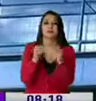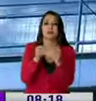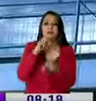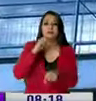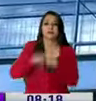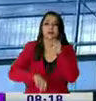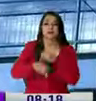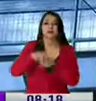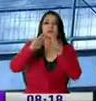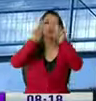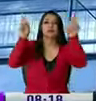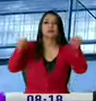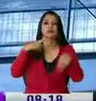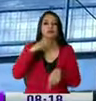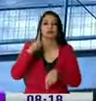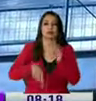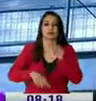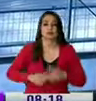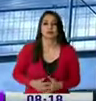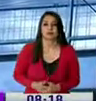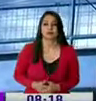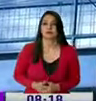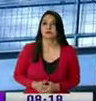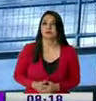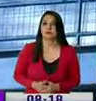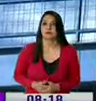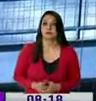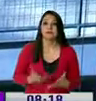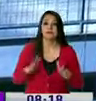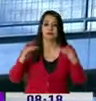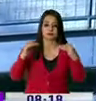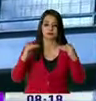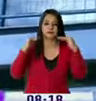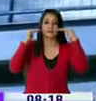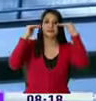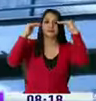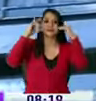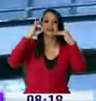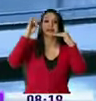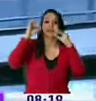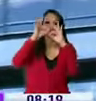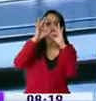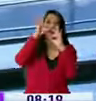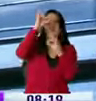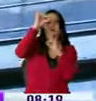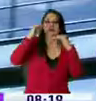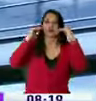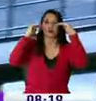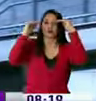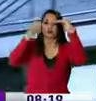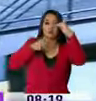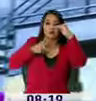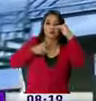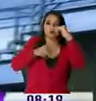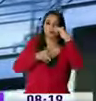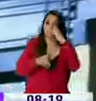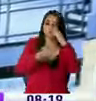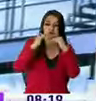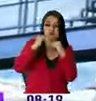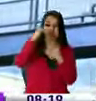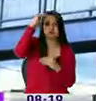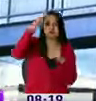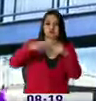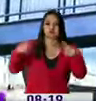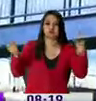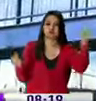los puentes. Sí, más que nada los vehículos pesados, cabe recalcar que le hemos alzado aproximadamente 70 centímetros más al puente para evitar accidentes. Y también invitamos a